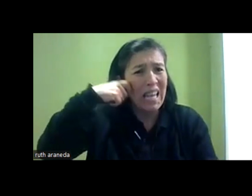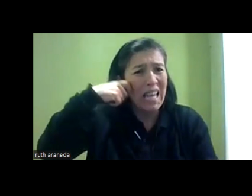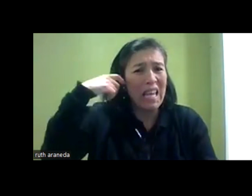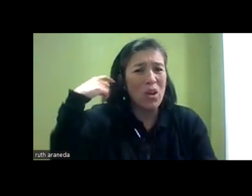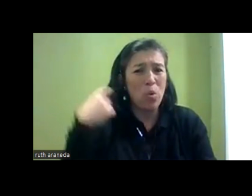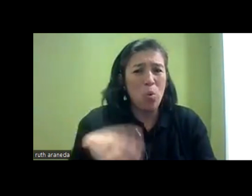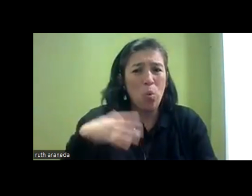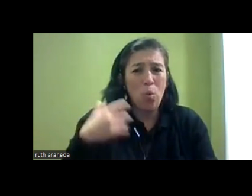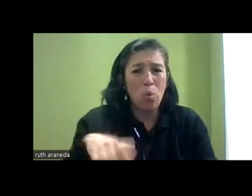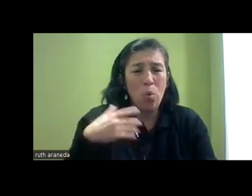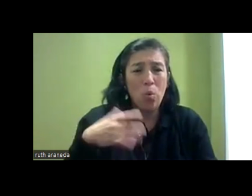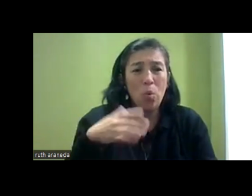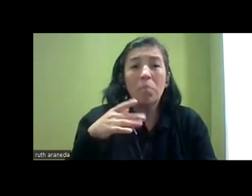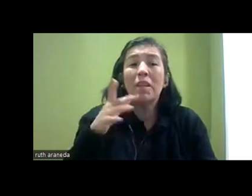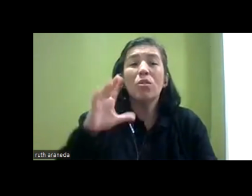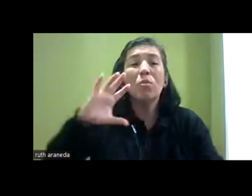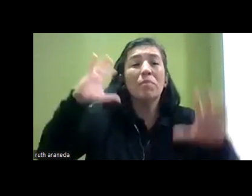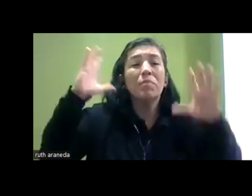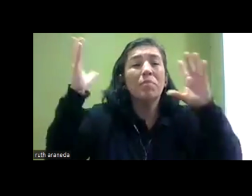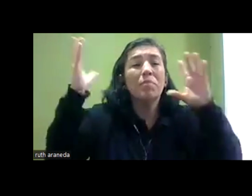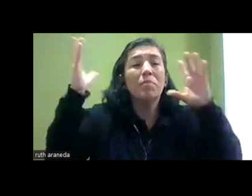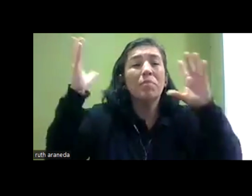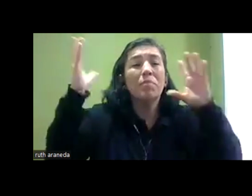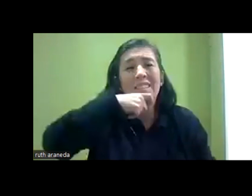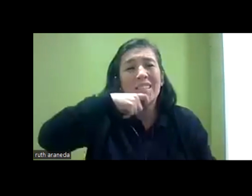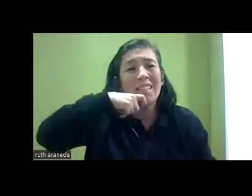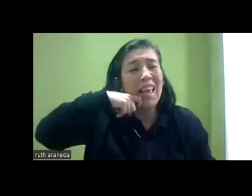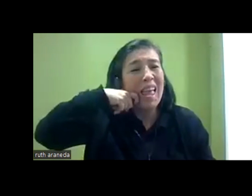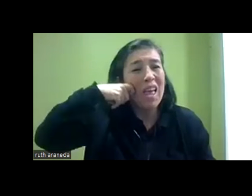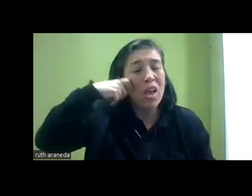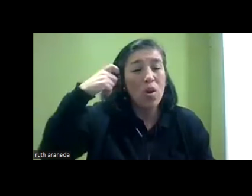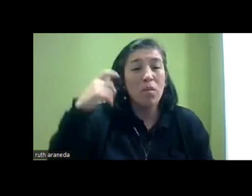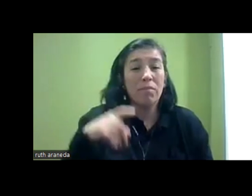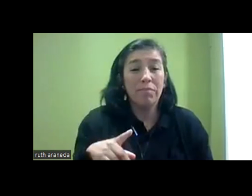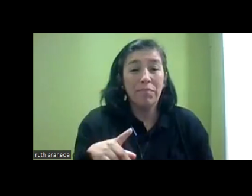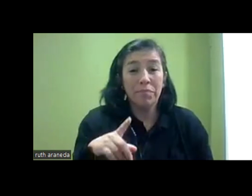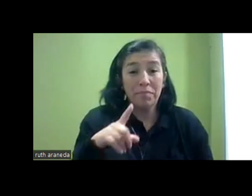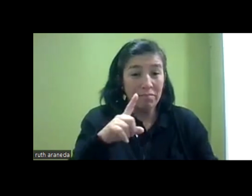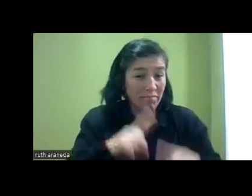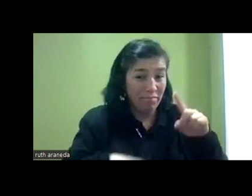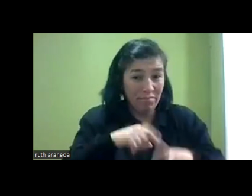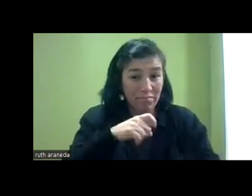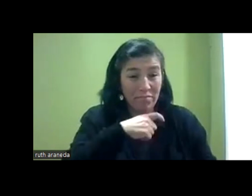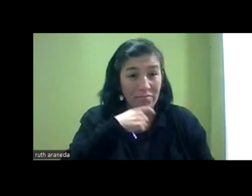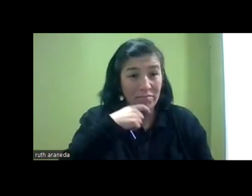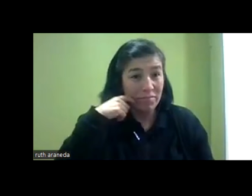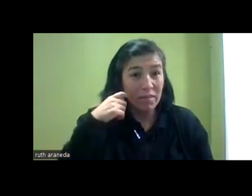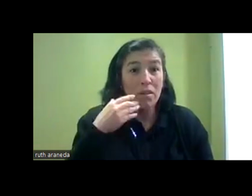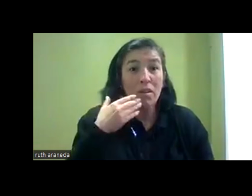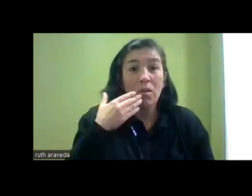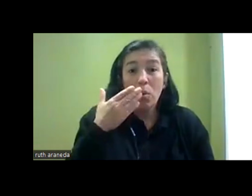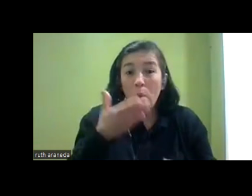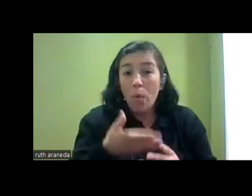eh, es un clima desértico costero, pero cada valle, en la medida que tiene